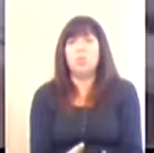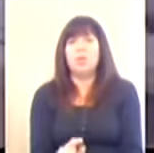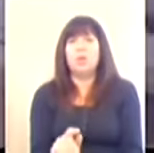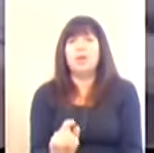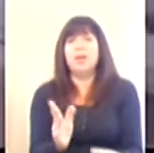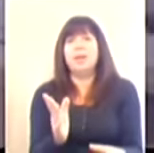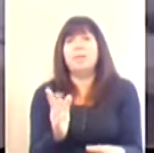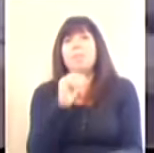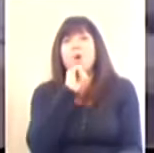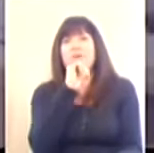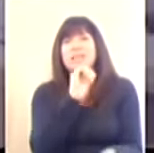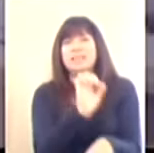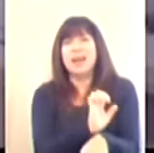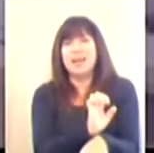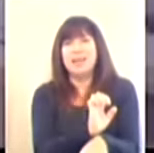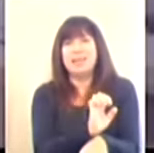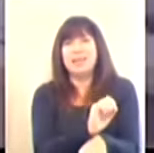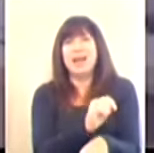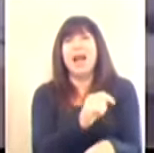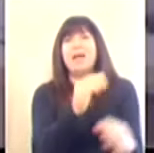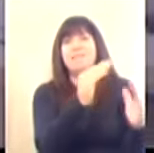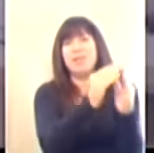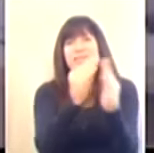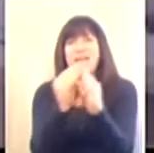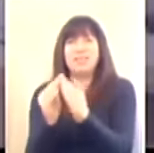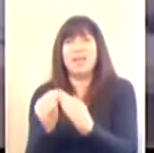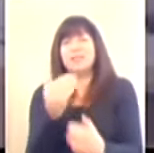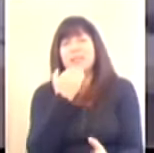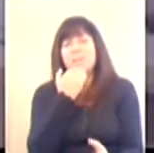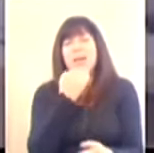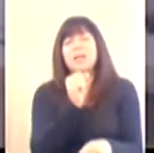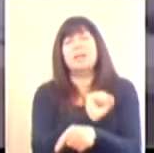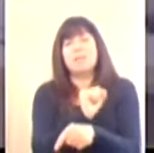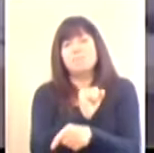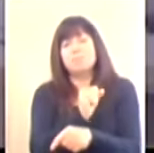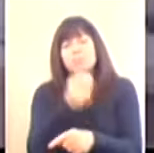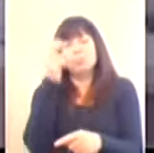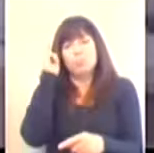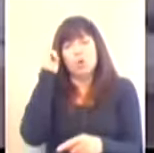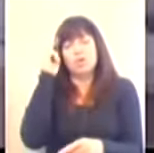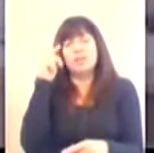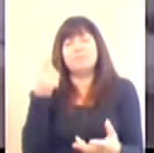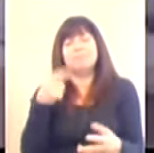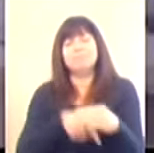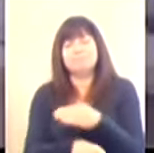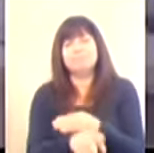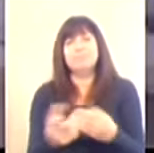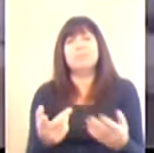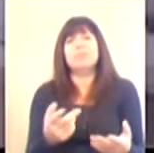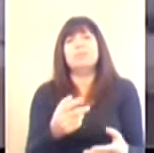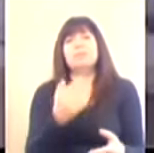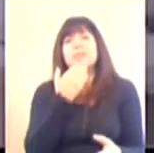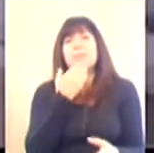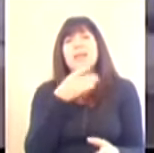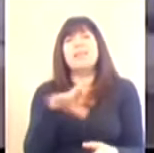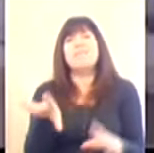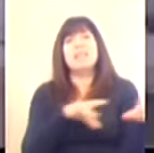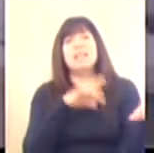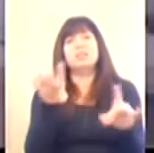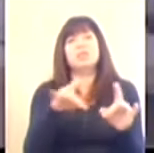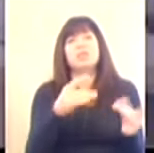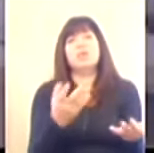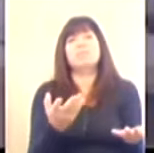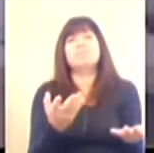en las viviendas como también en los temas de transporte, donde también hemos sido líderes en materia de transporte público. Así que la invitación es a seguir trabajando junto en